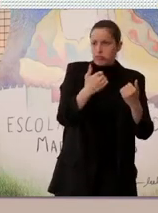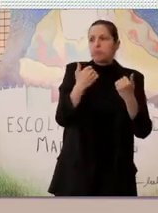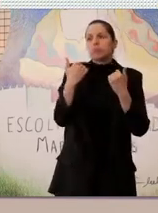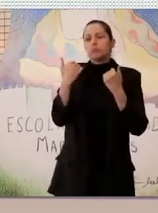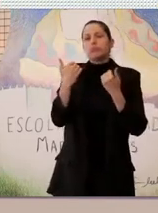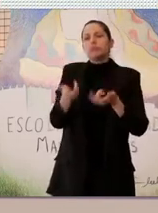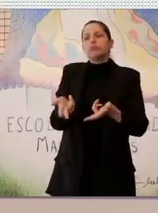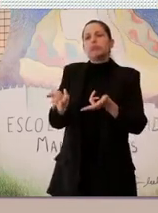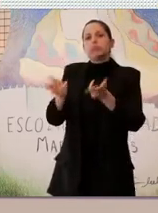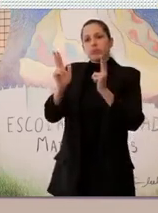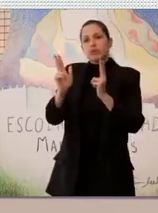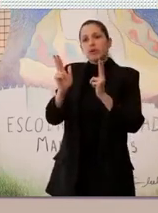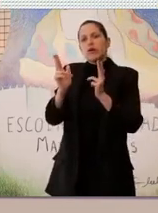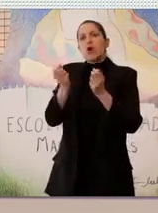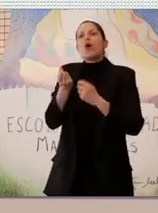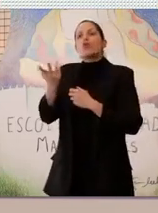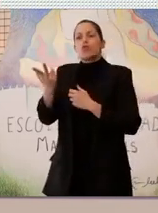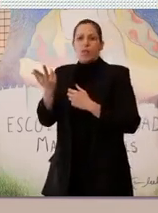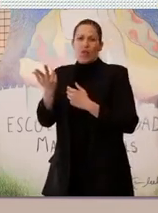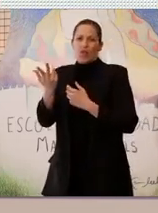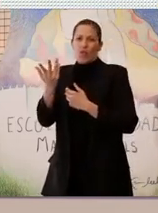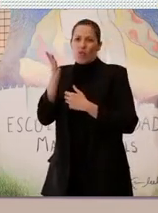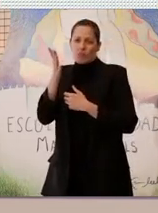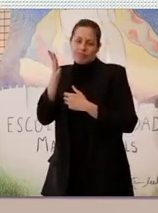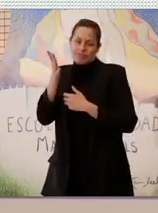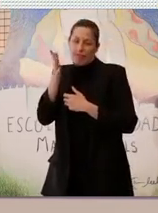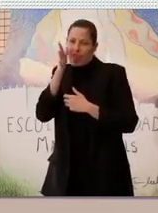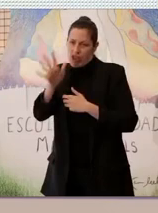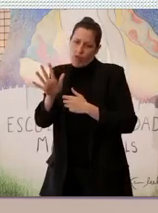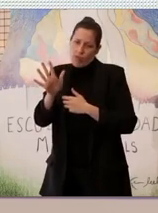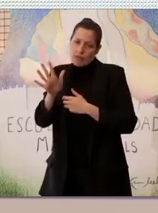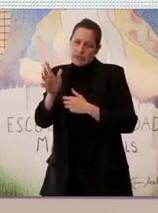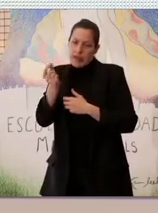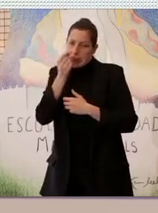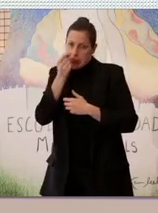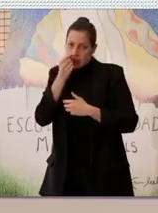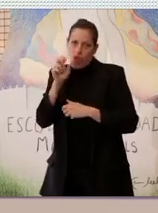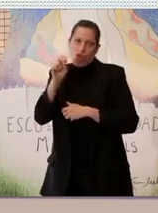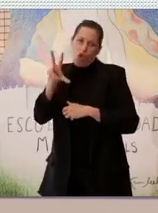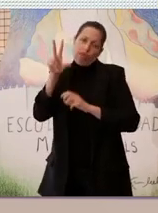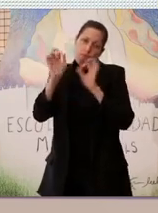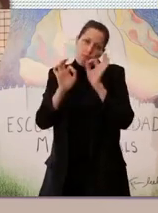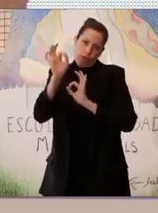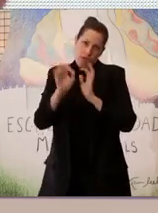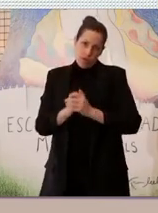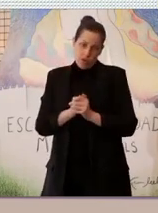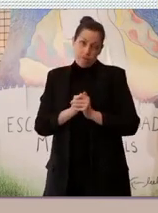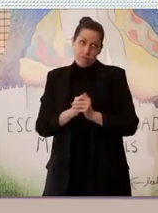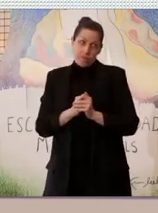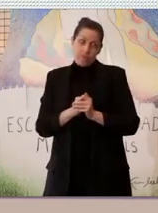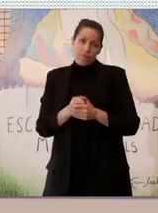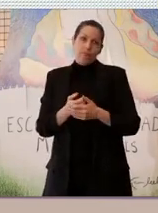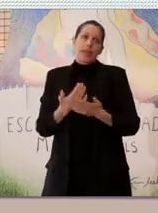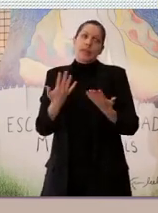de denuncias, 180.000, no llega ni al 12%. Entonces, esos datos son los que, así son